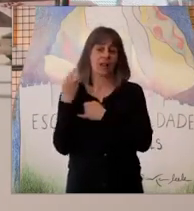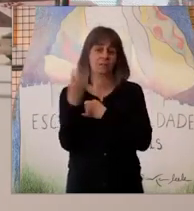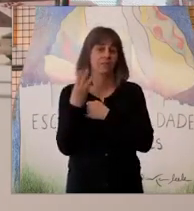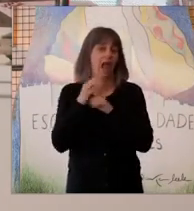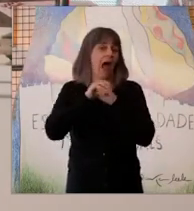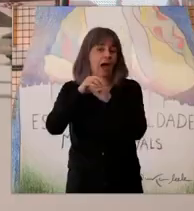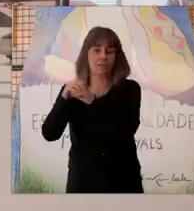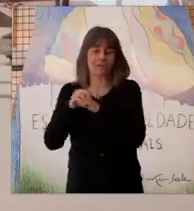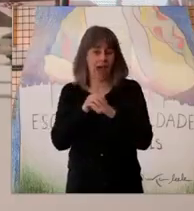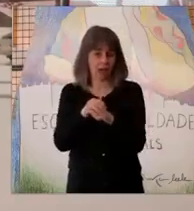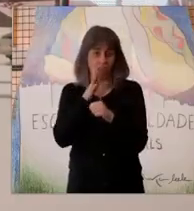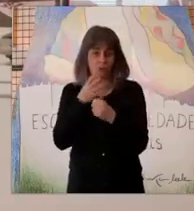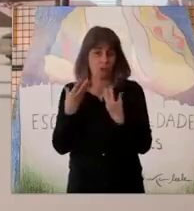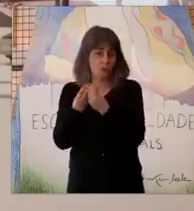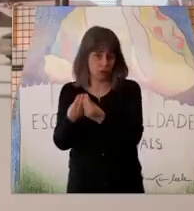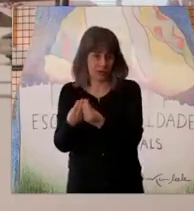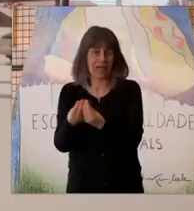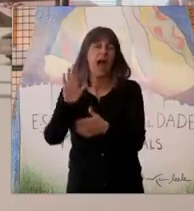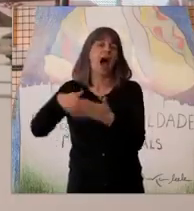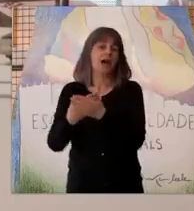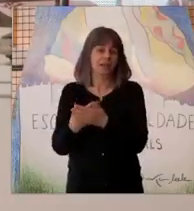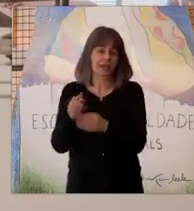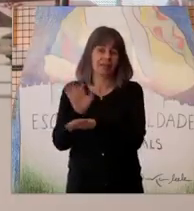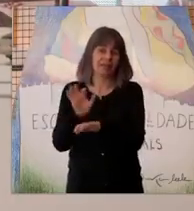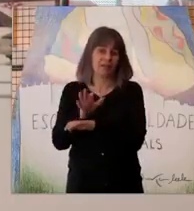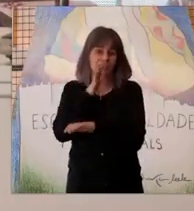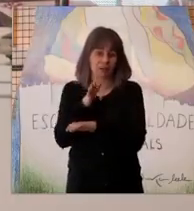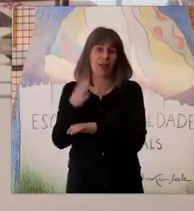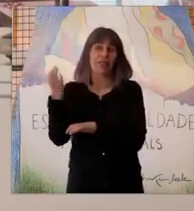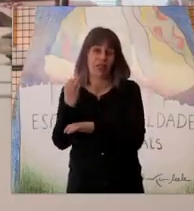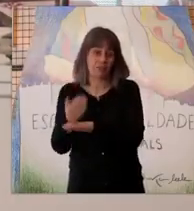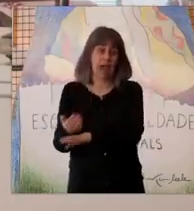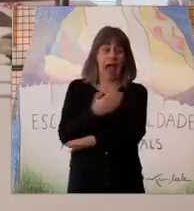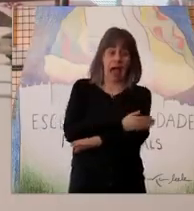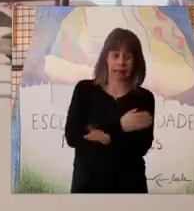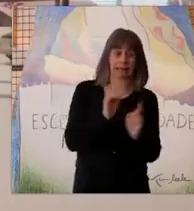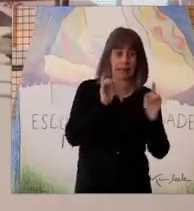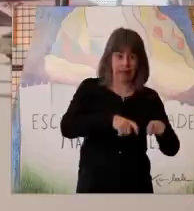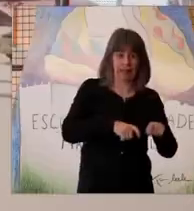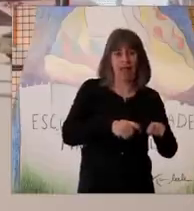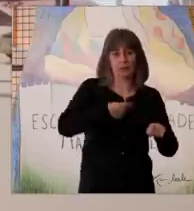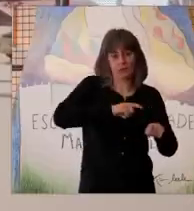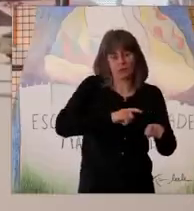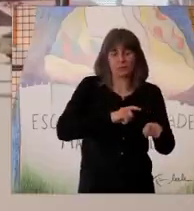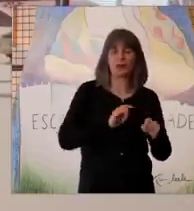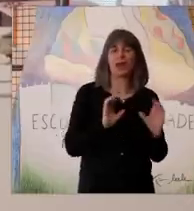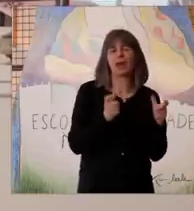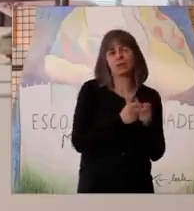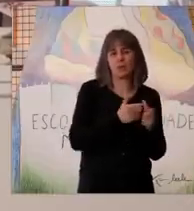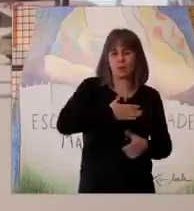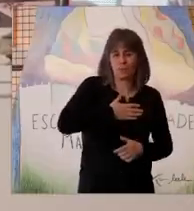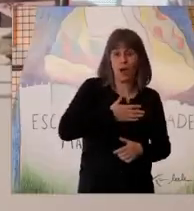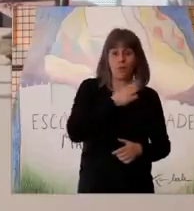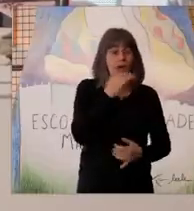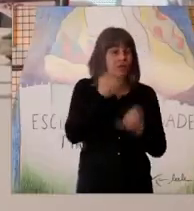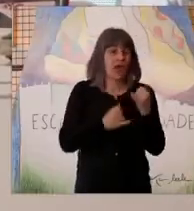nos reíamos de eso decía deberíamos de quedar venirnos unos días antes y montar nuestra propia cuerdecilla porque siempre coincidíamos en